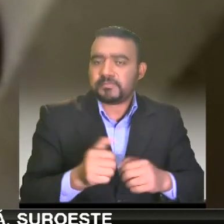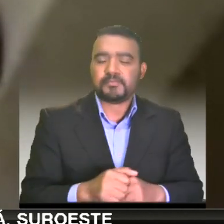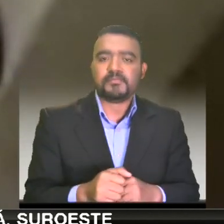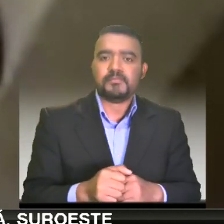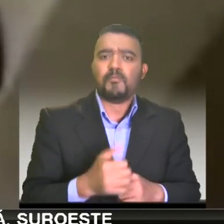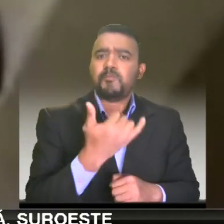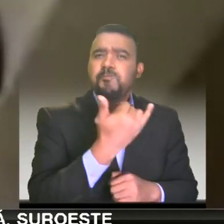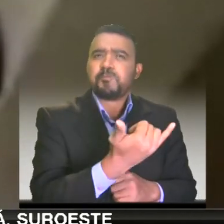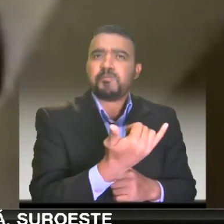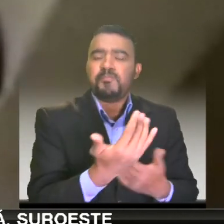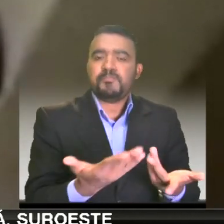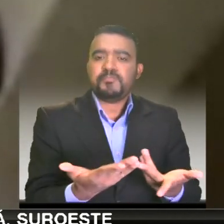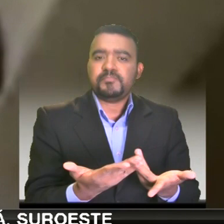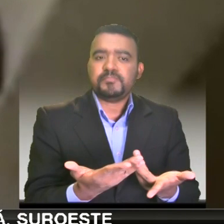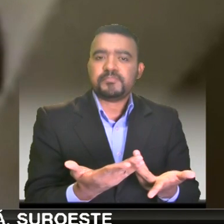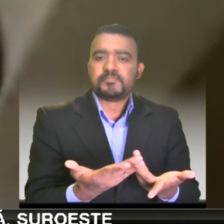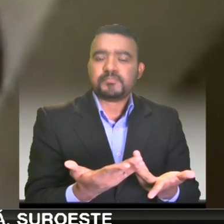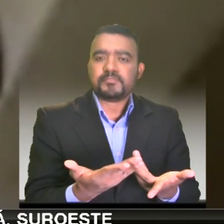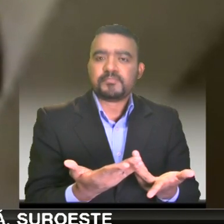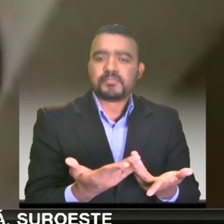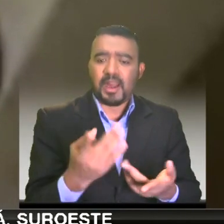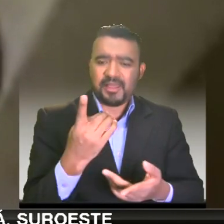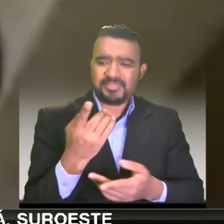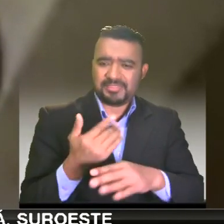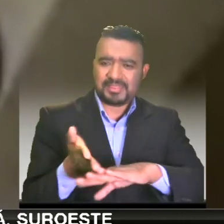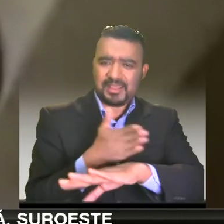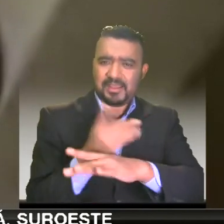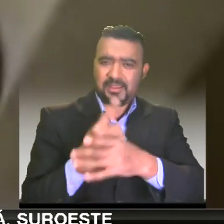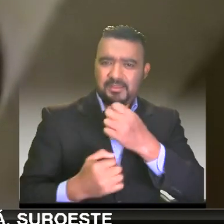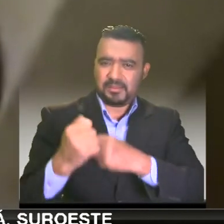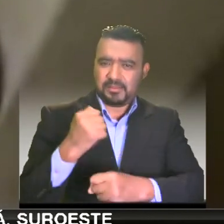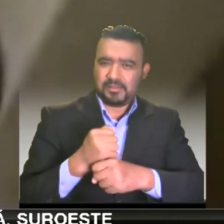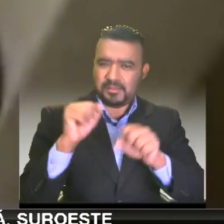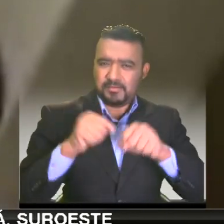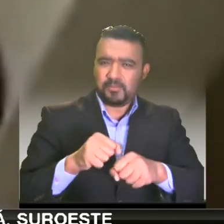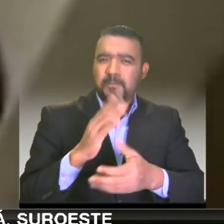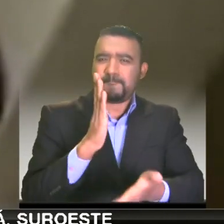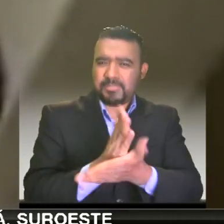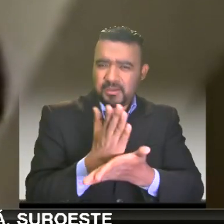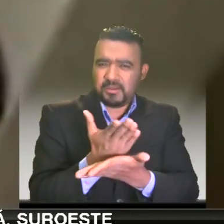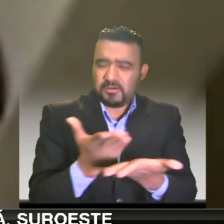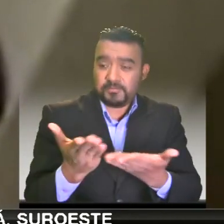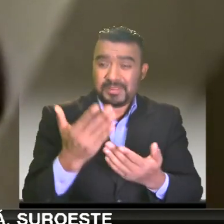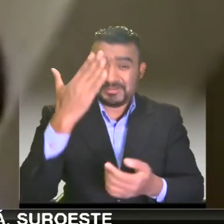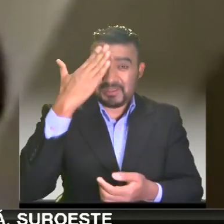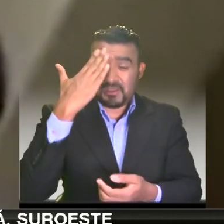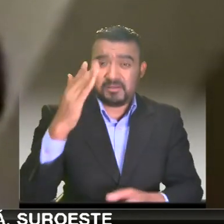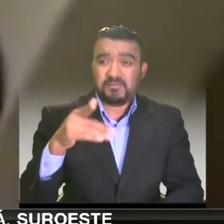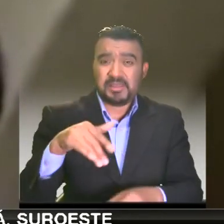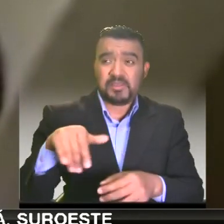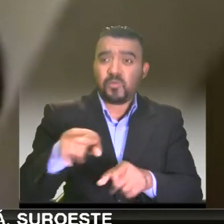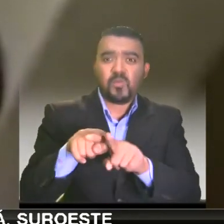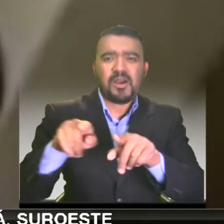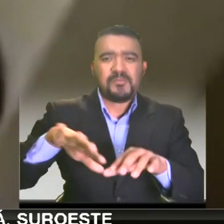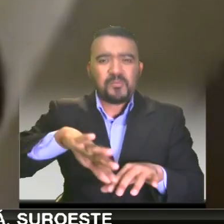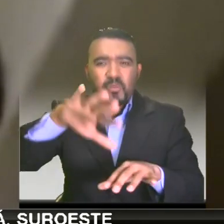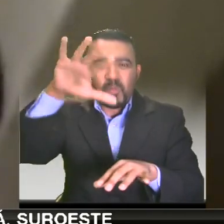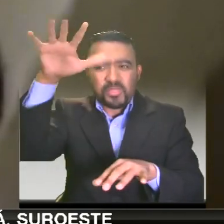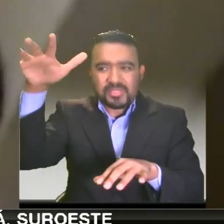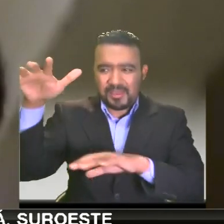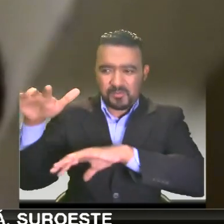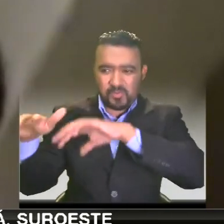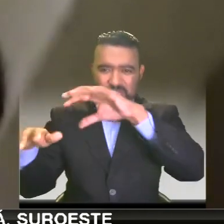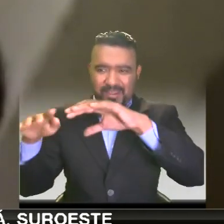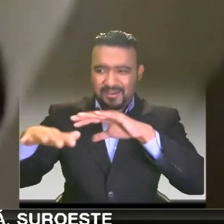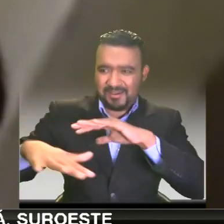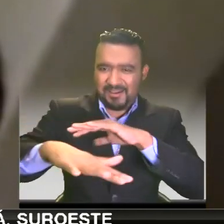produjo el año pasado. Sabemos que es un sitio de una falla geológica que